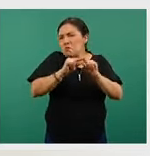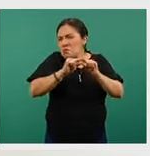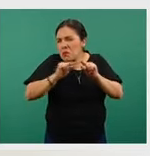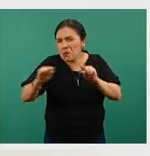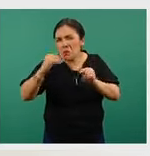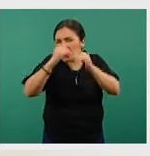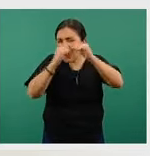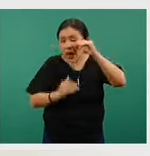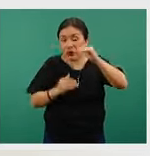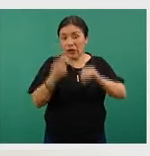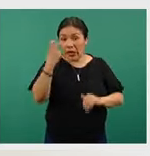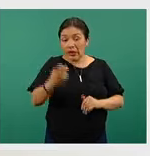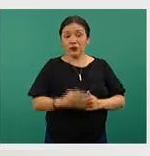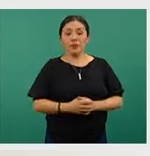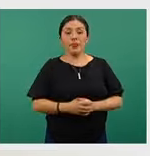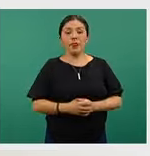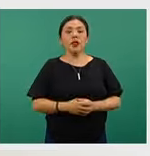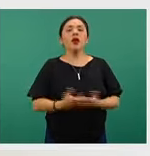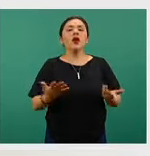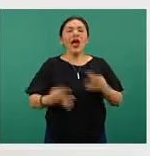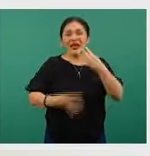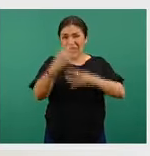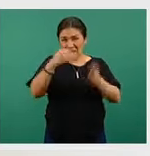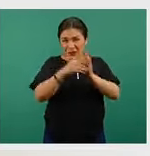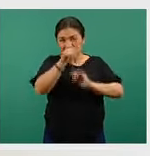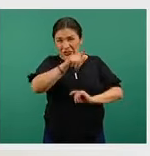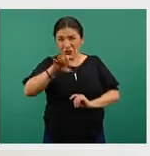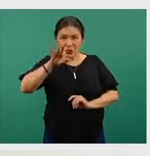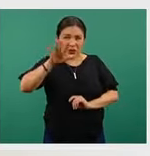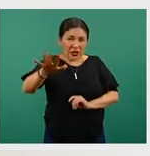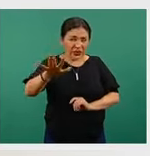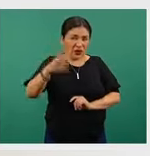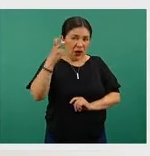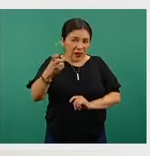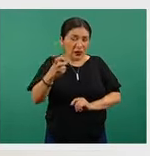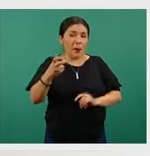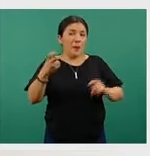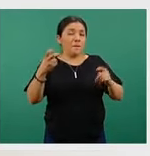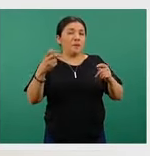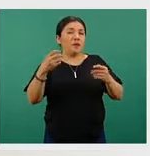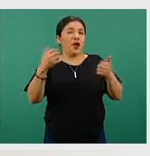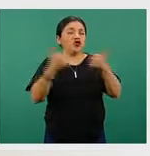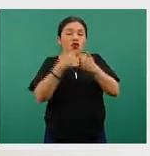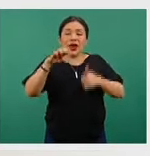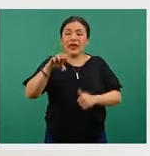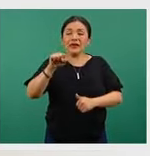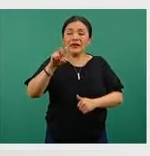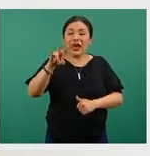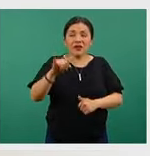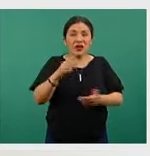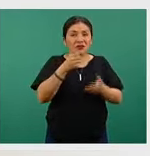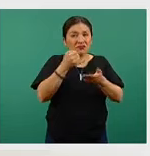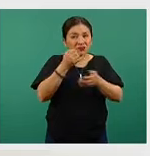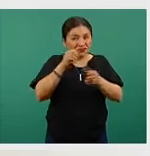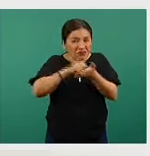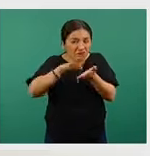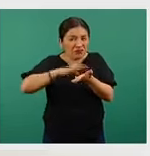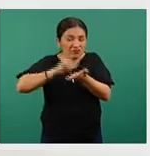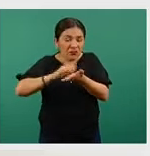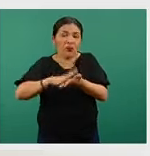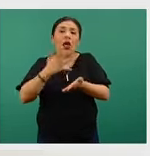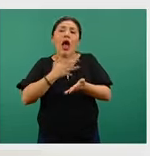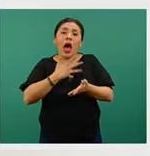dentro de la distribución de estos catorce mil 745 casos notificados de xavi los tenemos